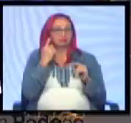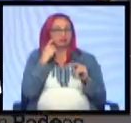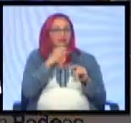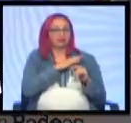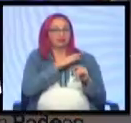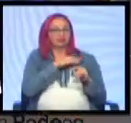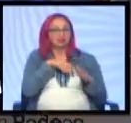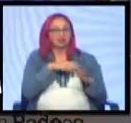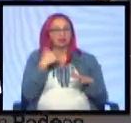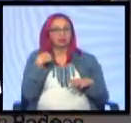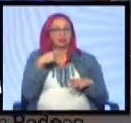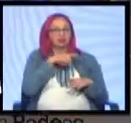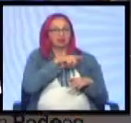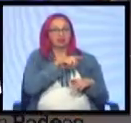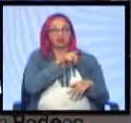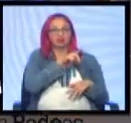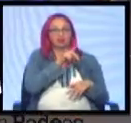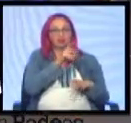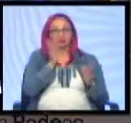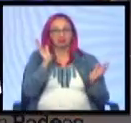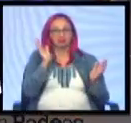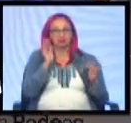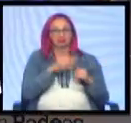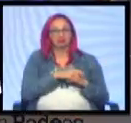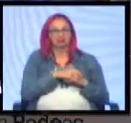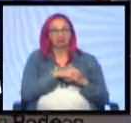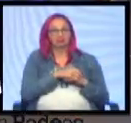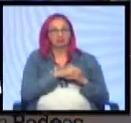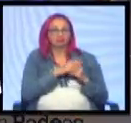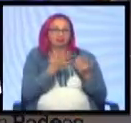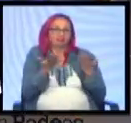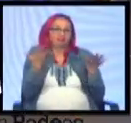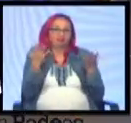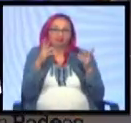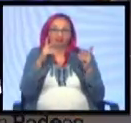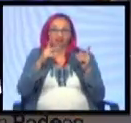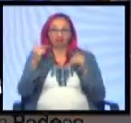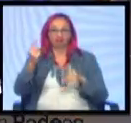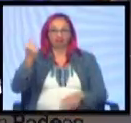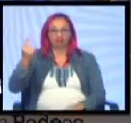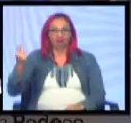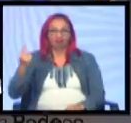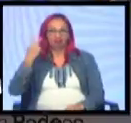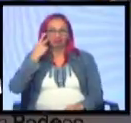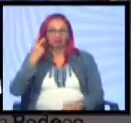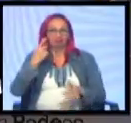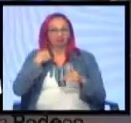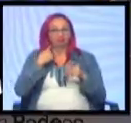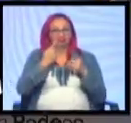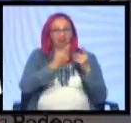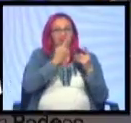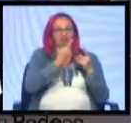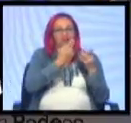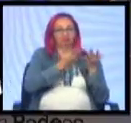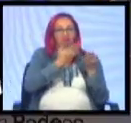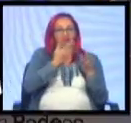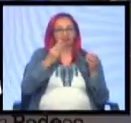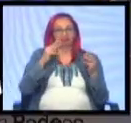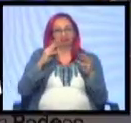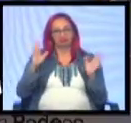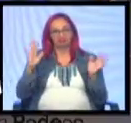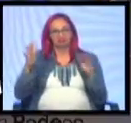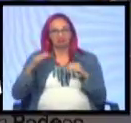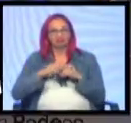beneficio del hijo, no es para él, o ahí no juega. Es que son personas, esa pregunta es válida. Son particulares, ¿verdad? Son particulares, tal vez que Marce pueda aportar. A